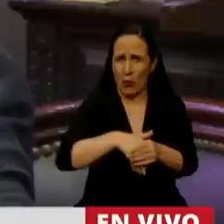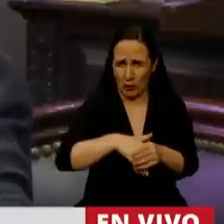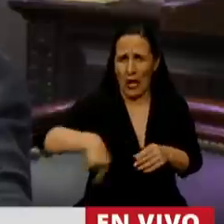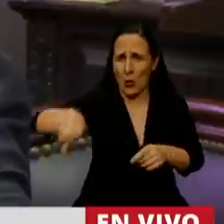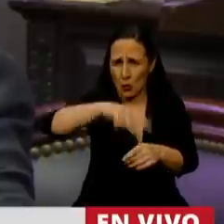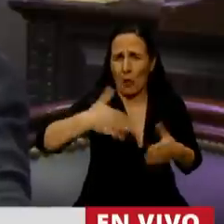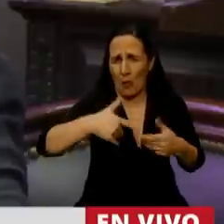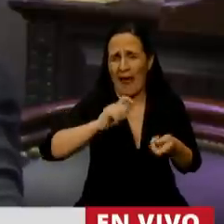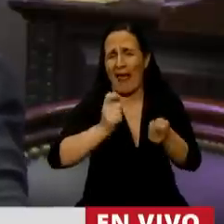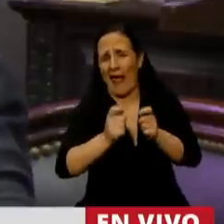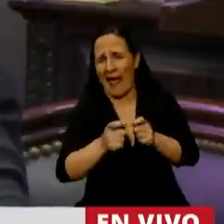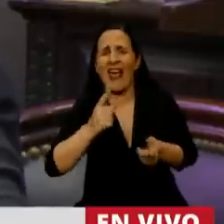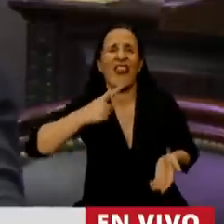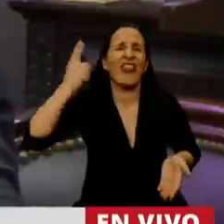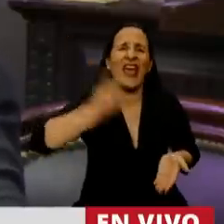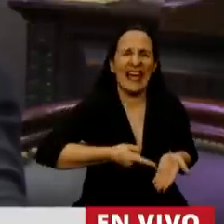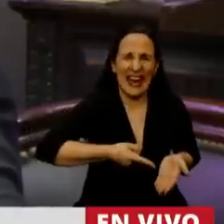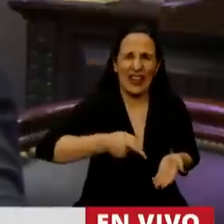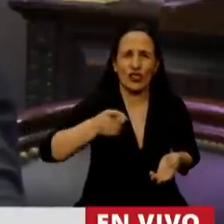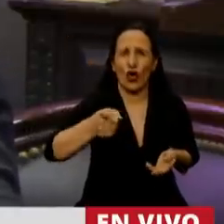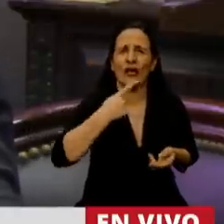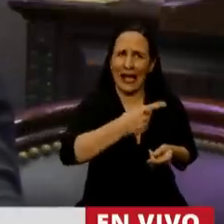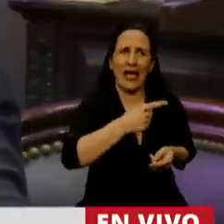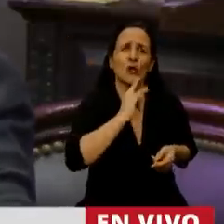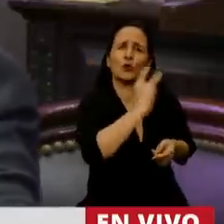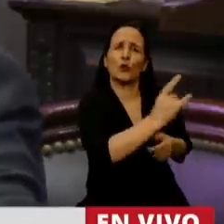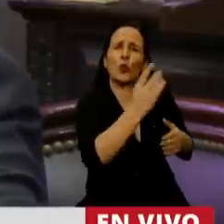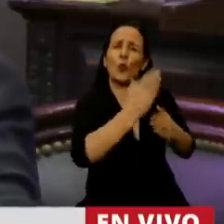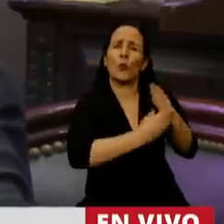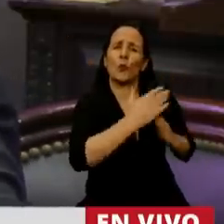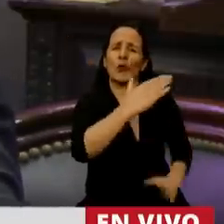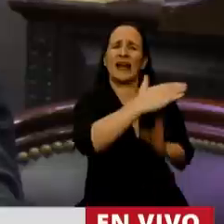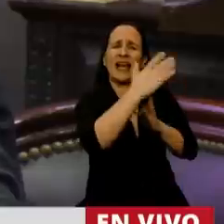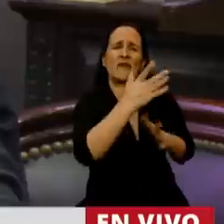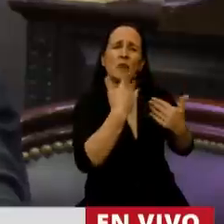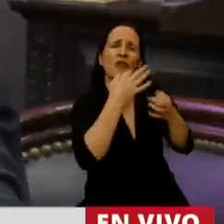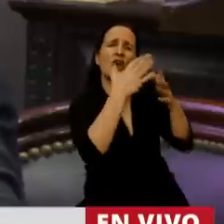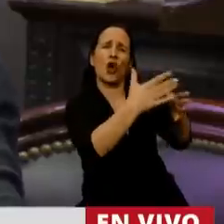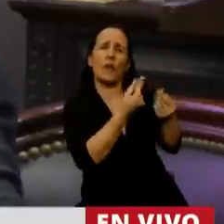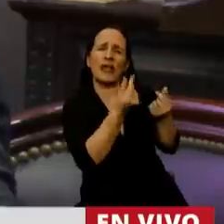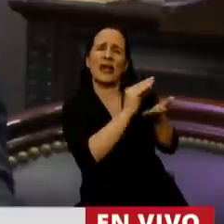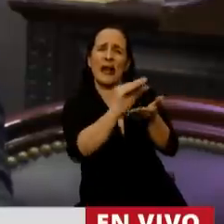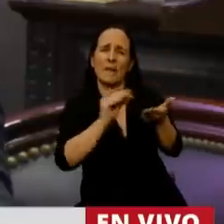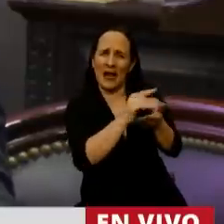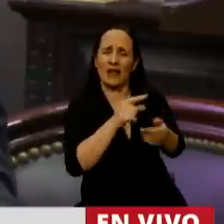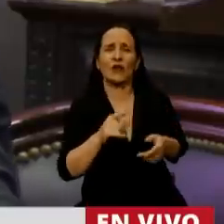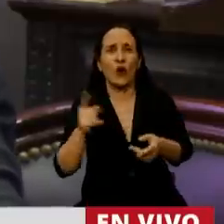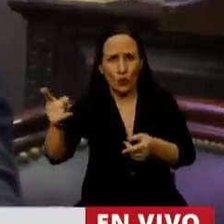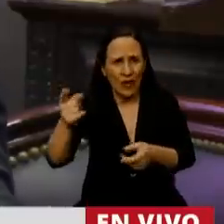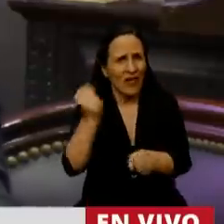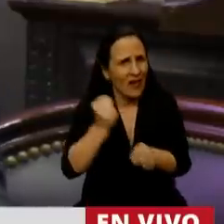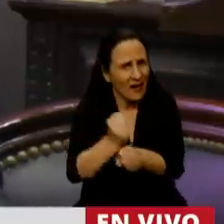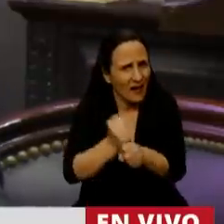quieran con ese decreto indecente que le permite al jefe de gabinete hacer lo que quiere con las partidas gobierne